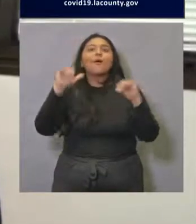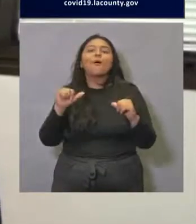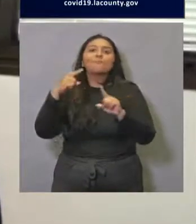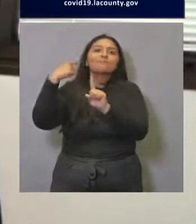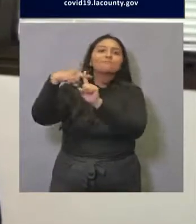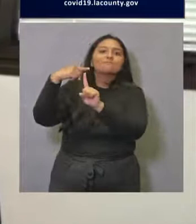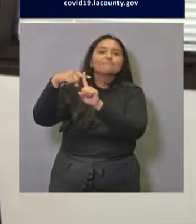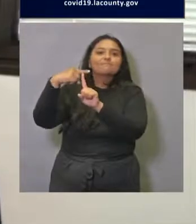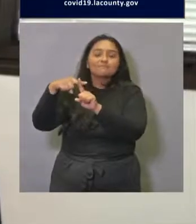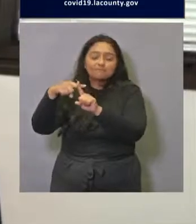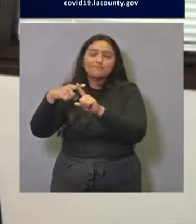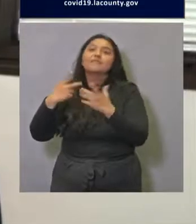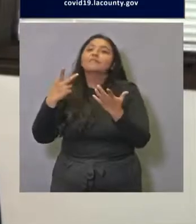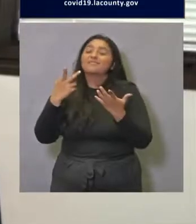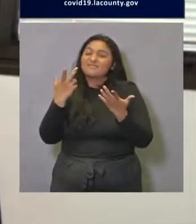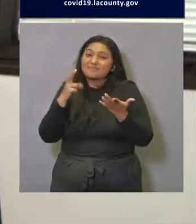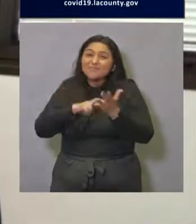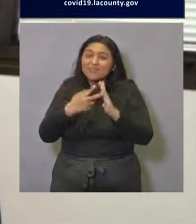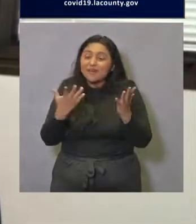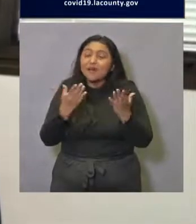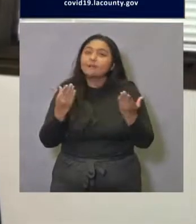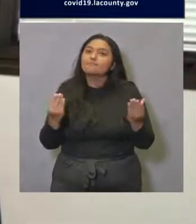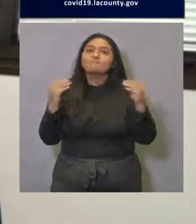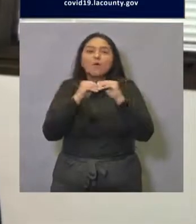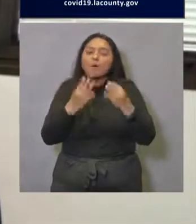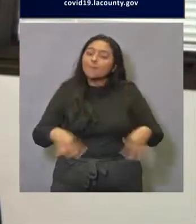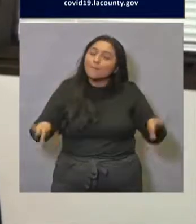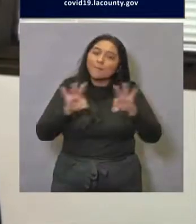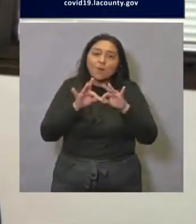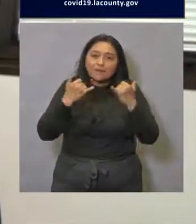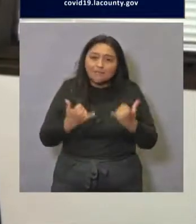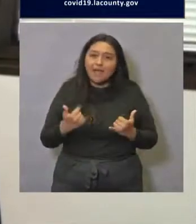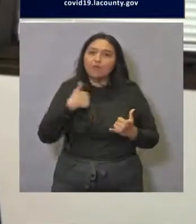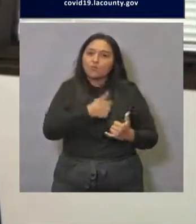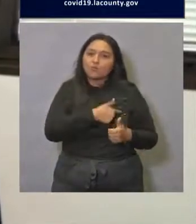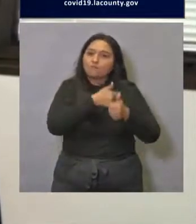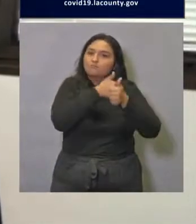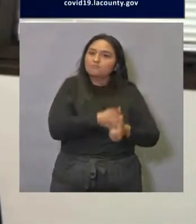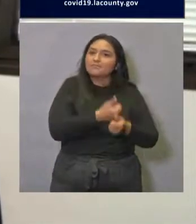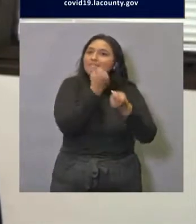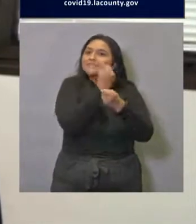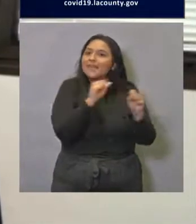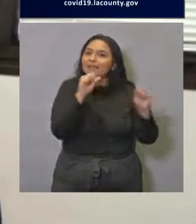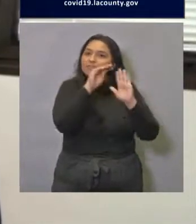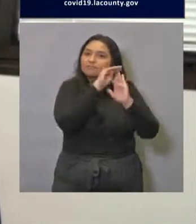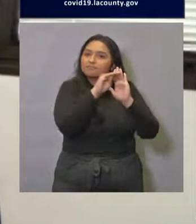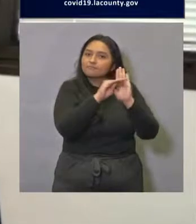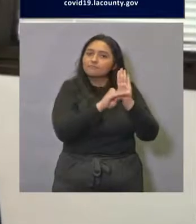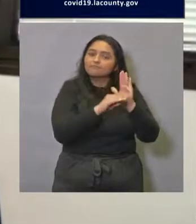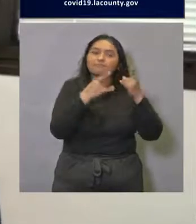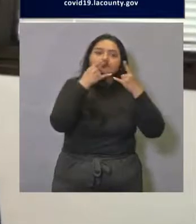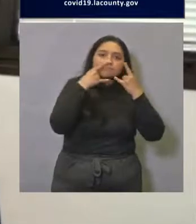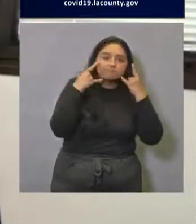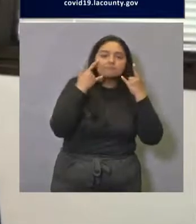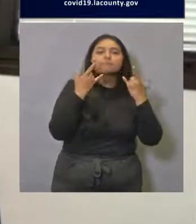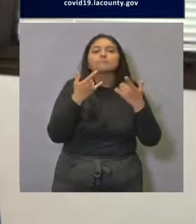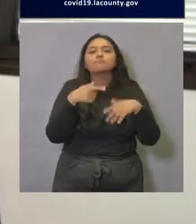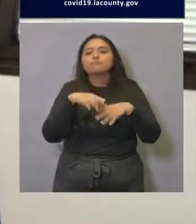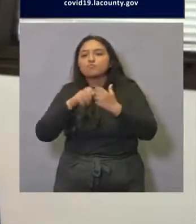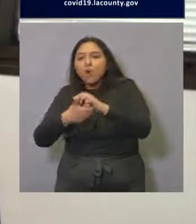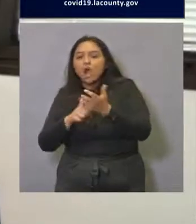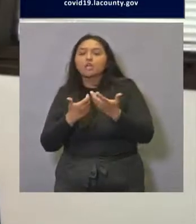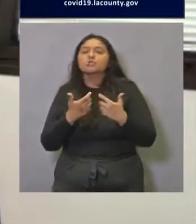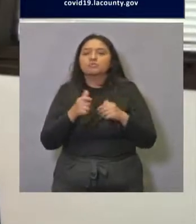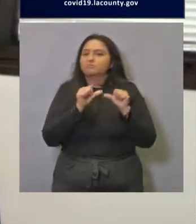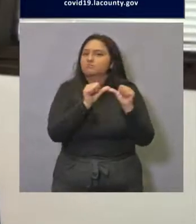sea aún más crítico que todos sigamos las medidas de seguridad. No podemos darnos por vencidos.